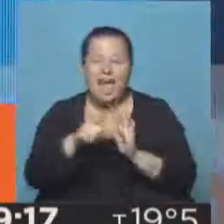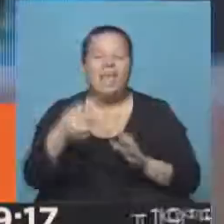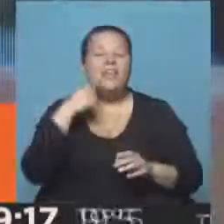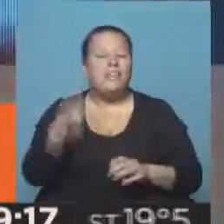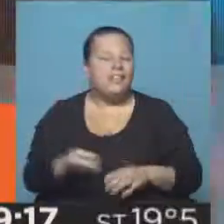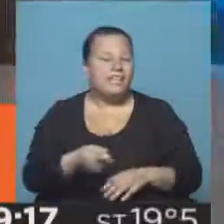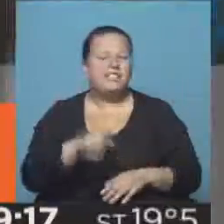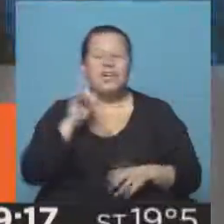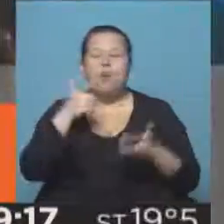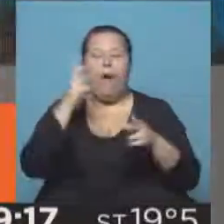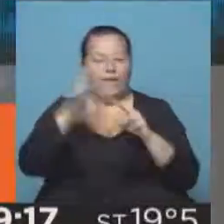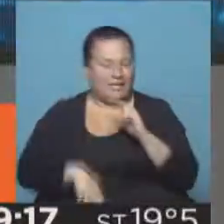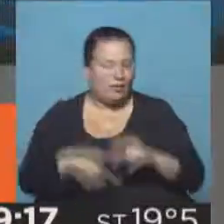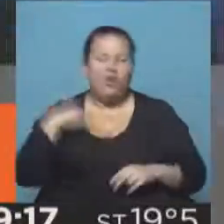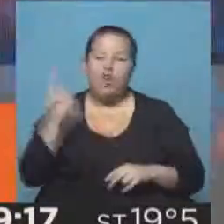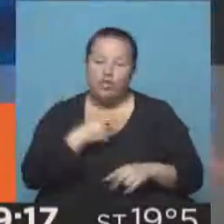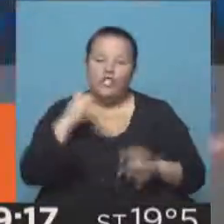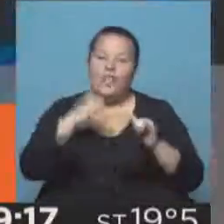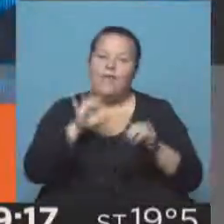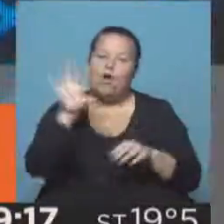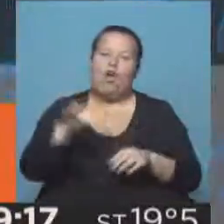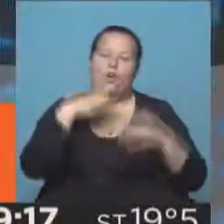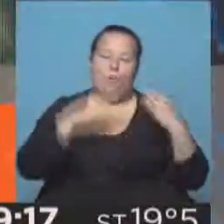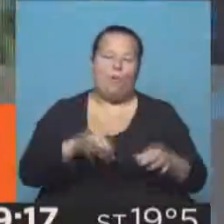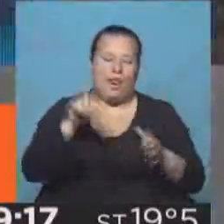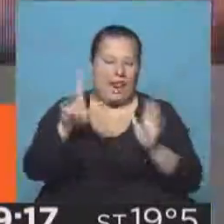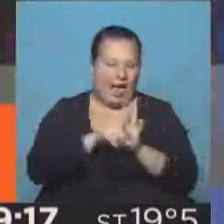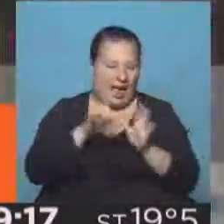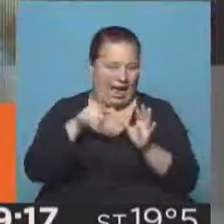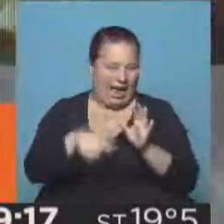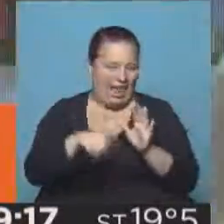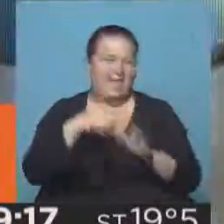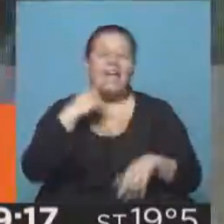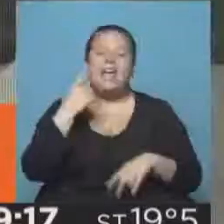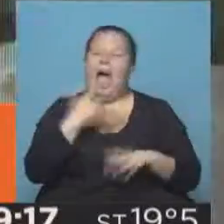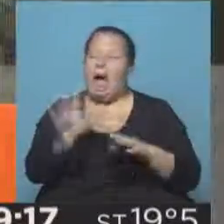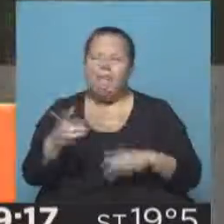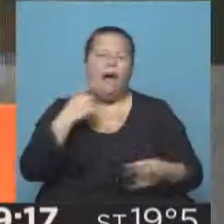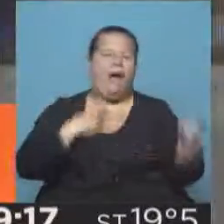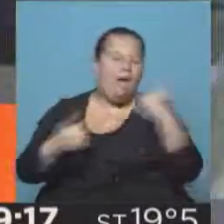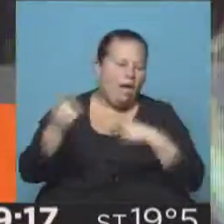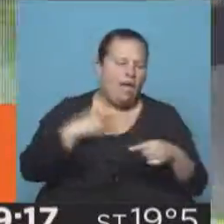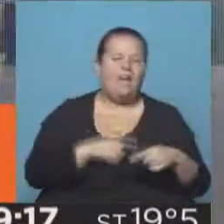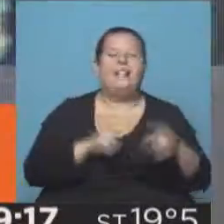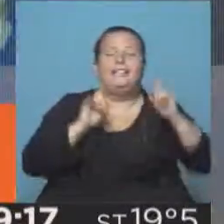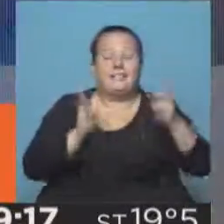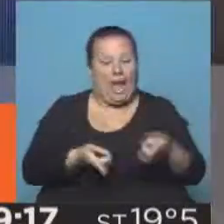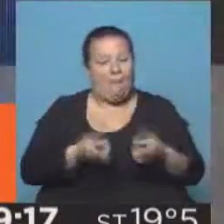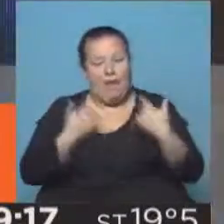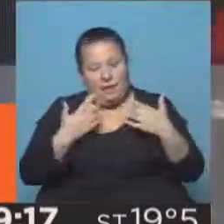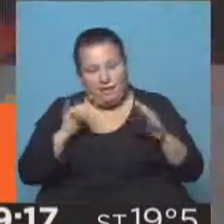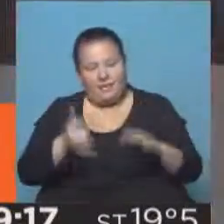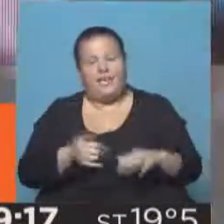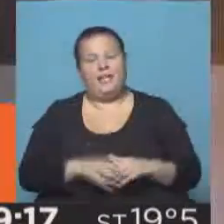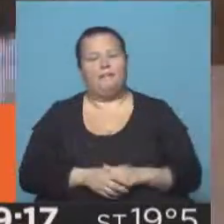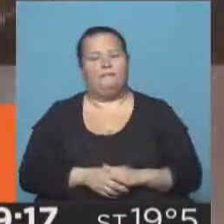dice que es imprescriptible, y nosotros somos intérpretes de la Constitución. Sí. Y más allá de los planteos que también son aplicables, de